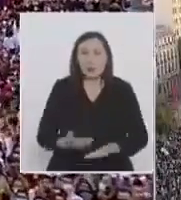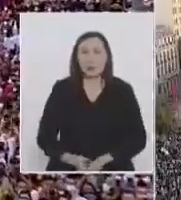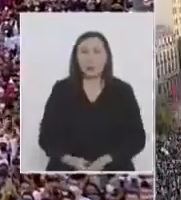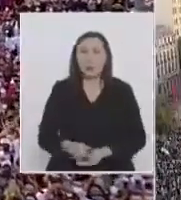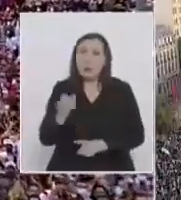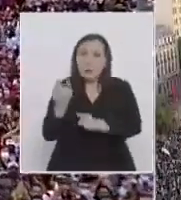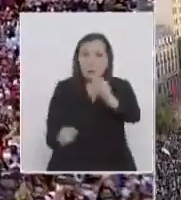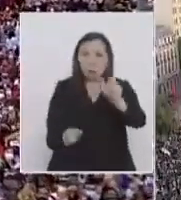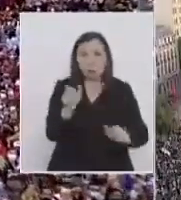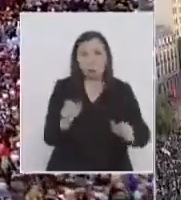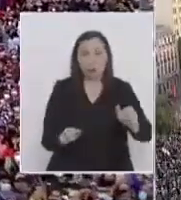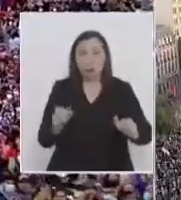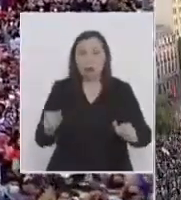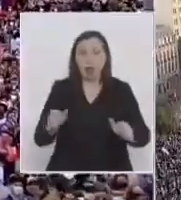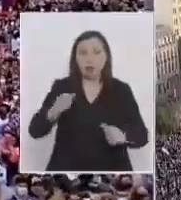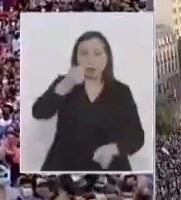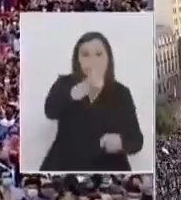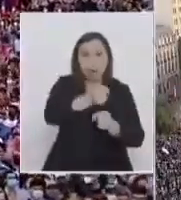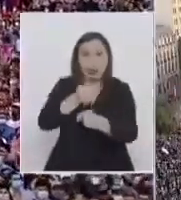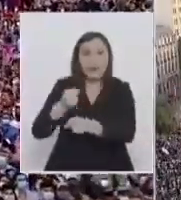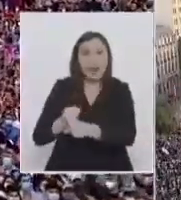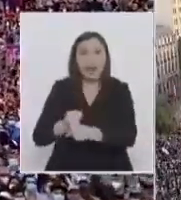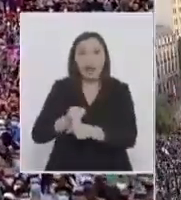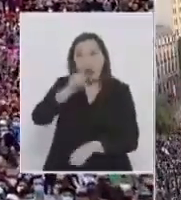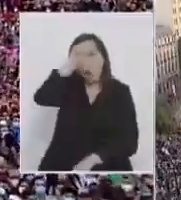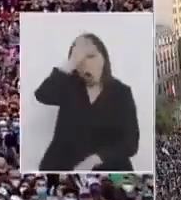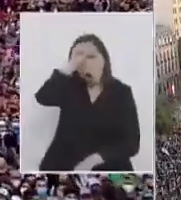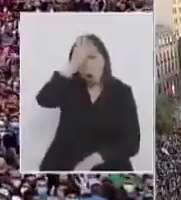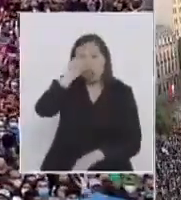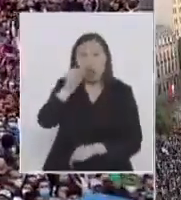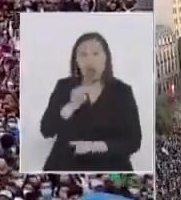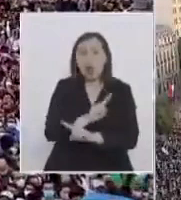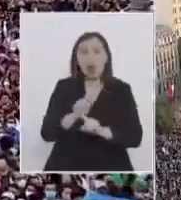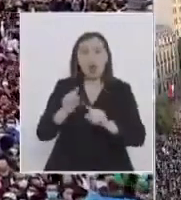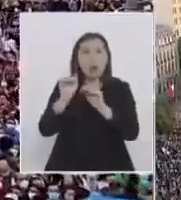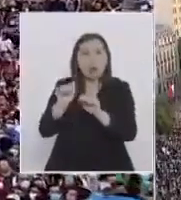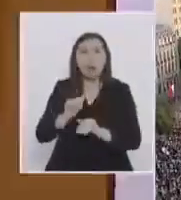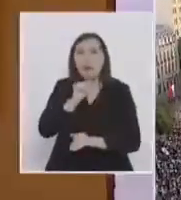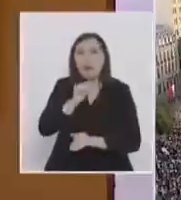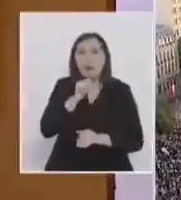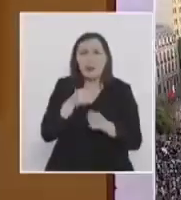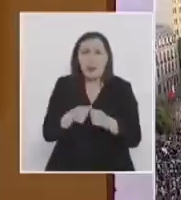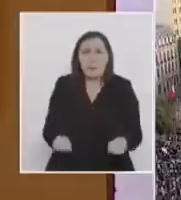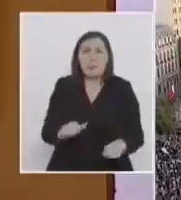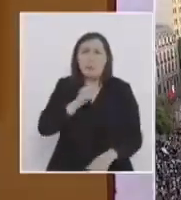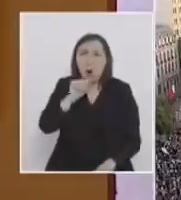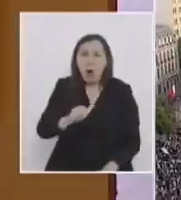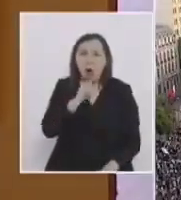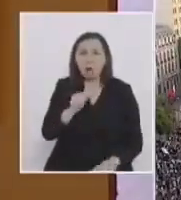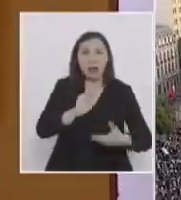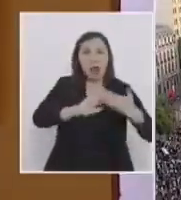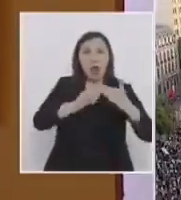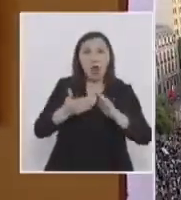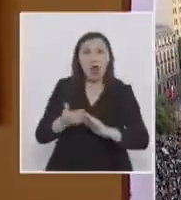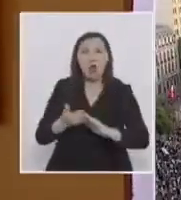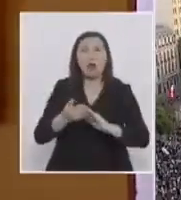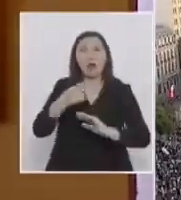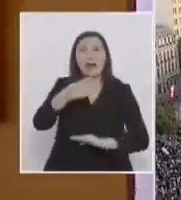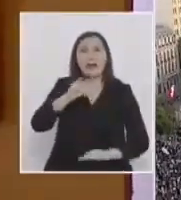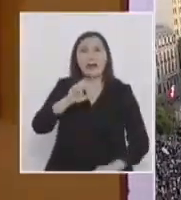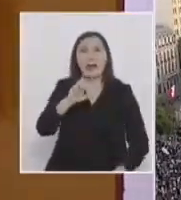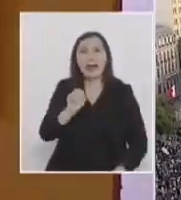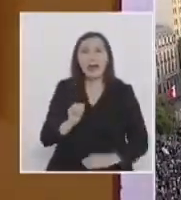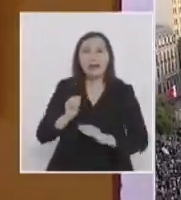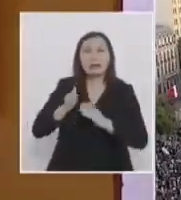Que la gente, los trabajadores de Lota, no van a seguir viviendo en la pobreza. Que las comunidades de algueras y